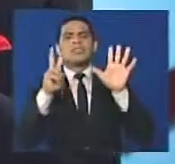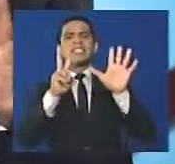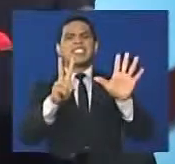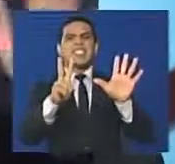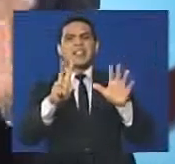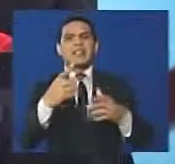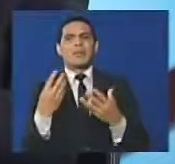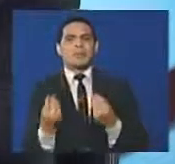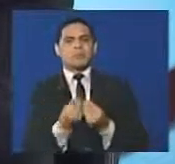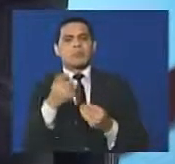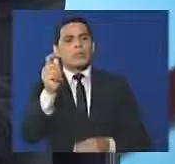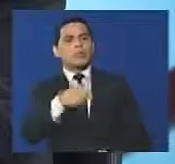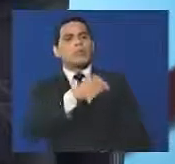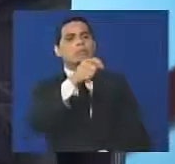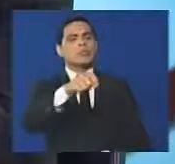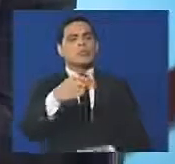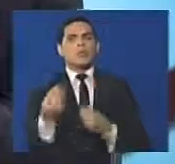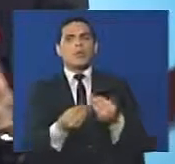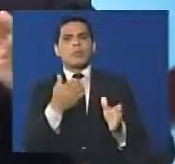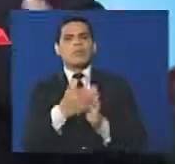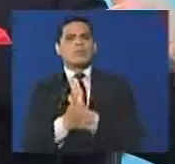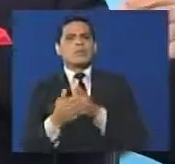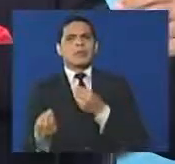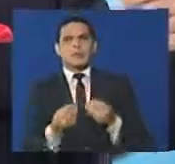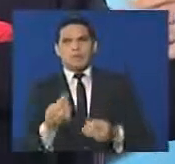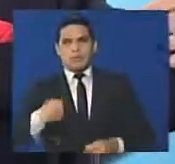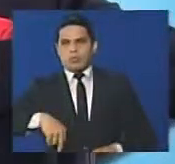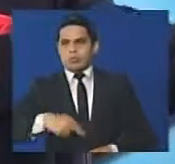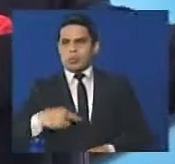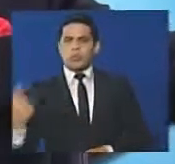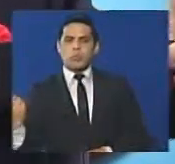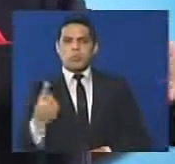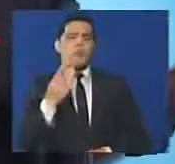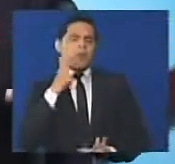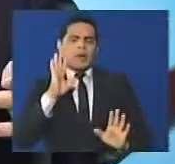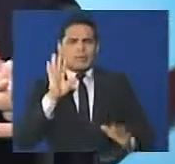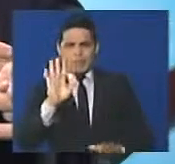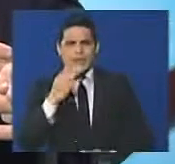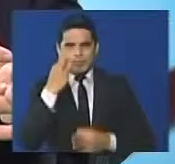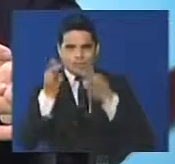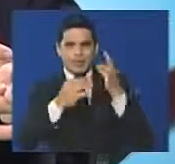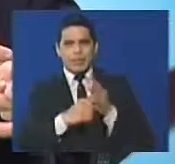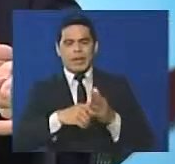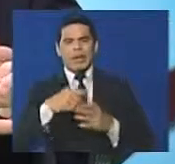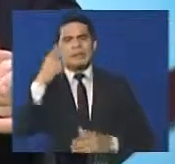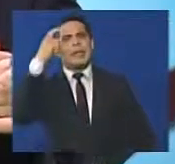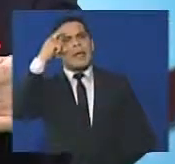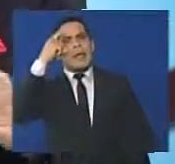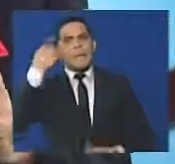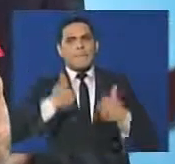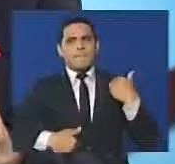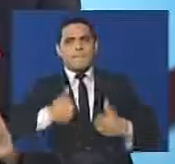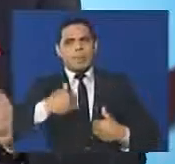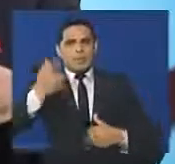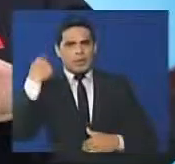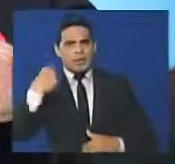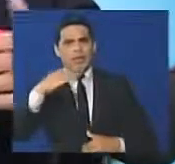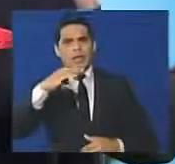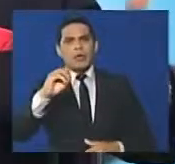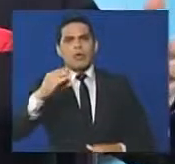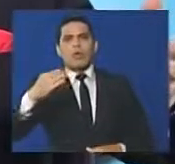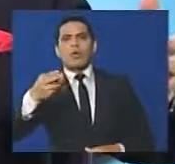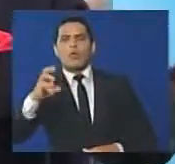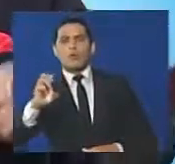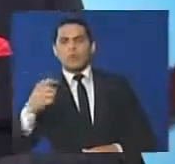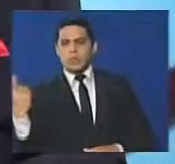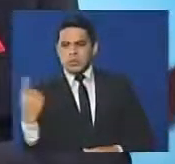estaciones. ¿En qué consiste? Llegamos, excelente. Por ejemplo, el miércoles la hicimos en coche. Llega